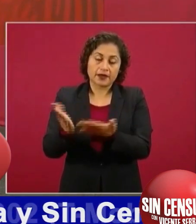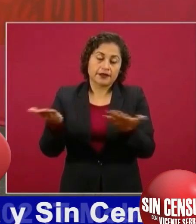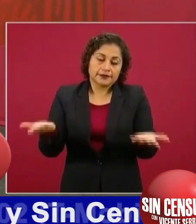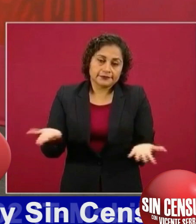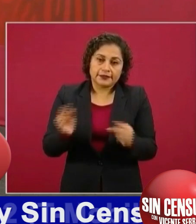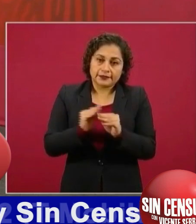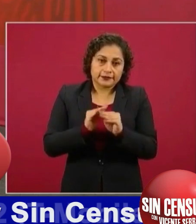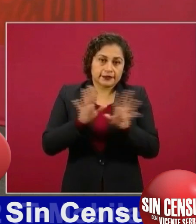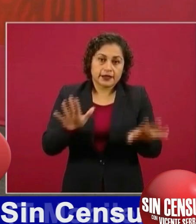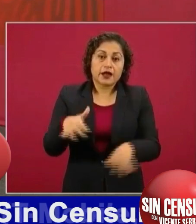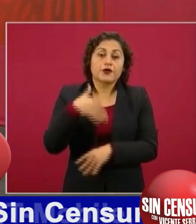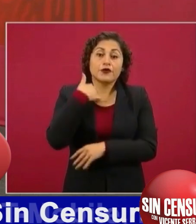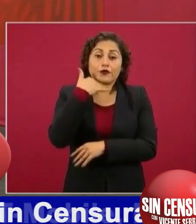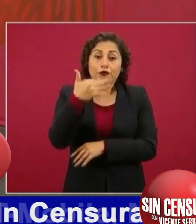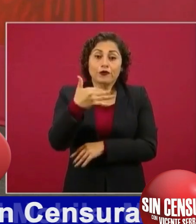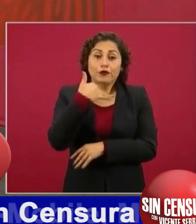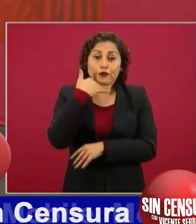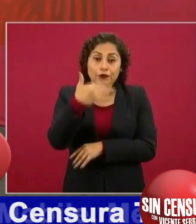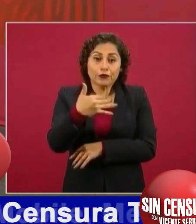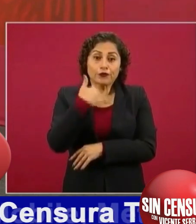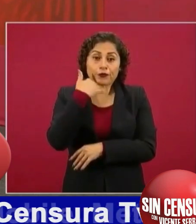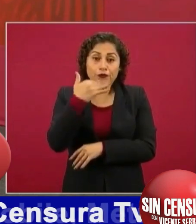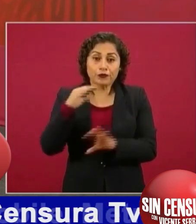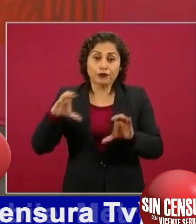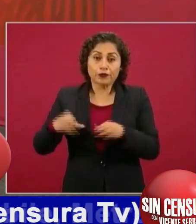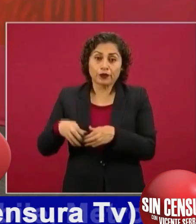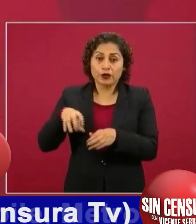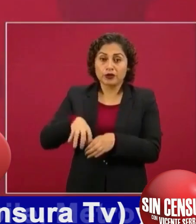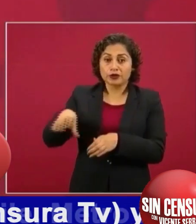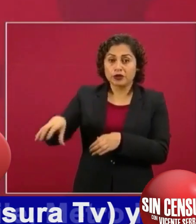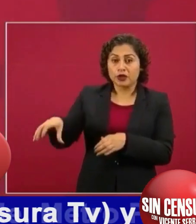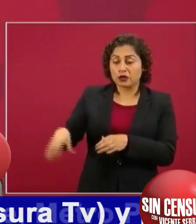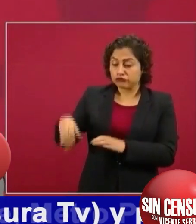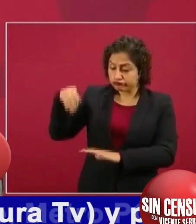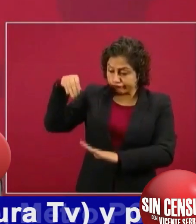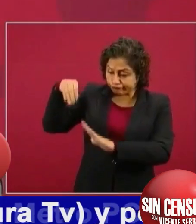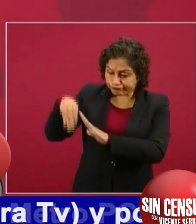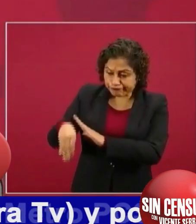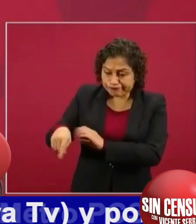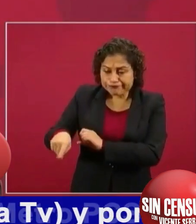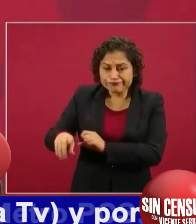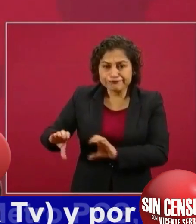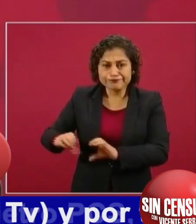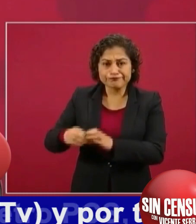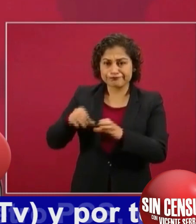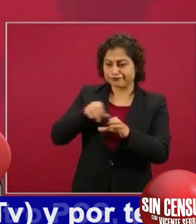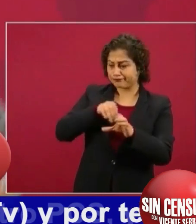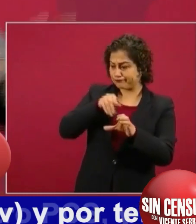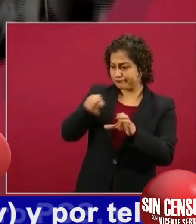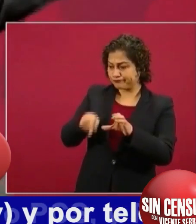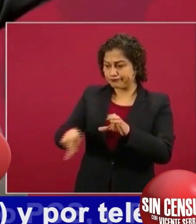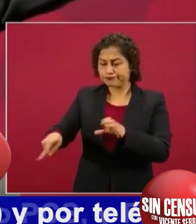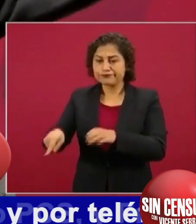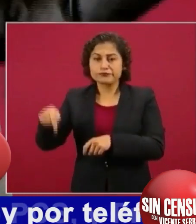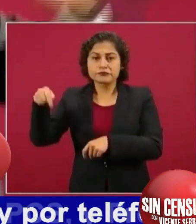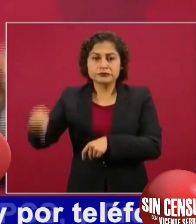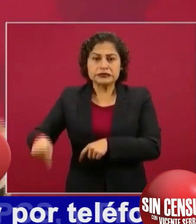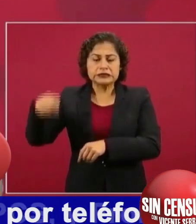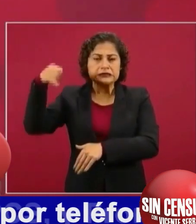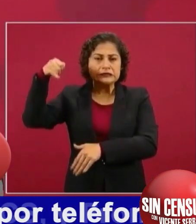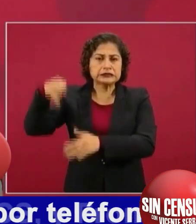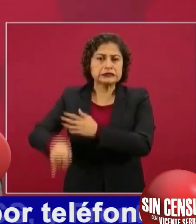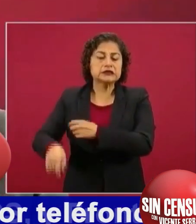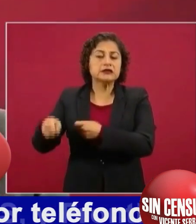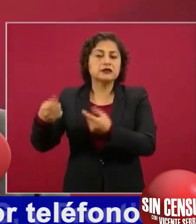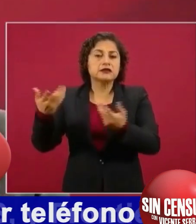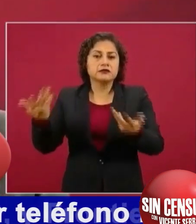vive, ¿sí?, en las zonas más bajas, también en la ciudad, no solo en las comunidades,